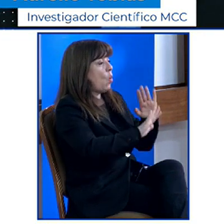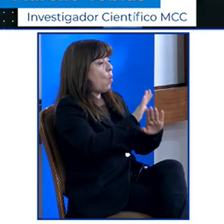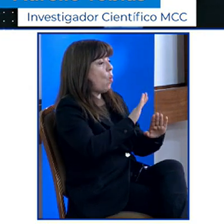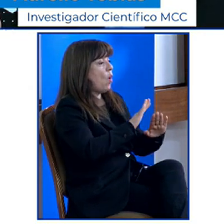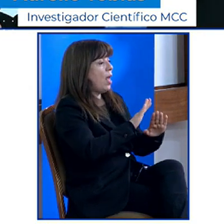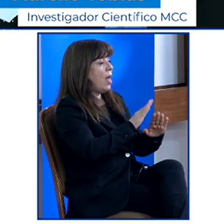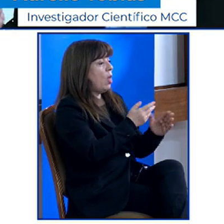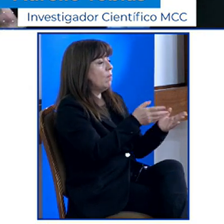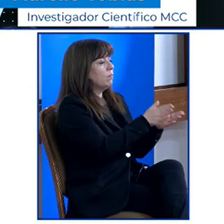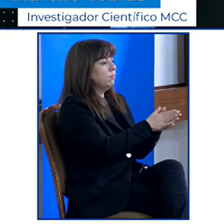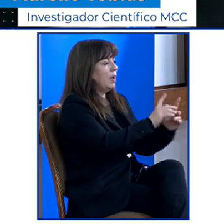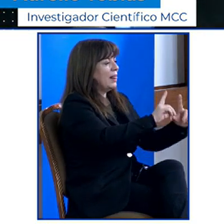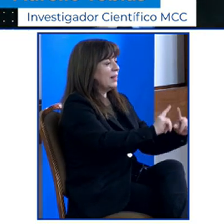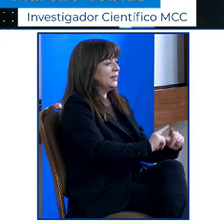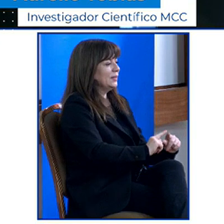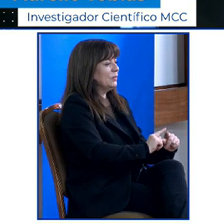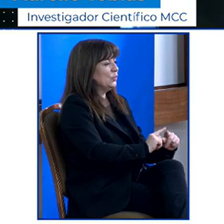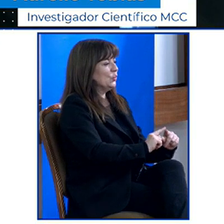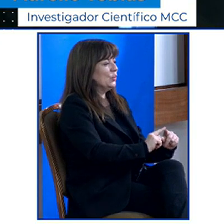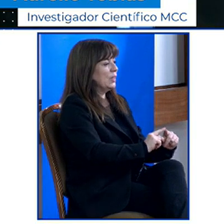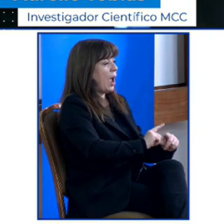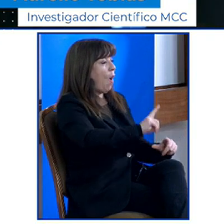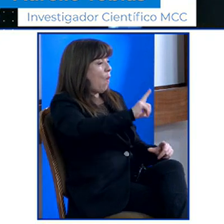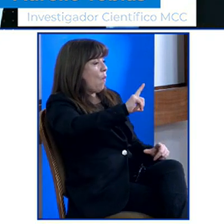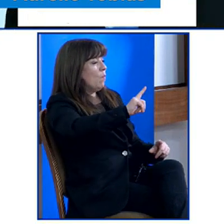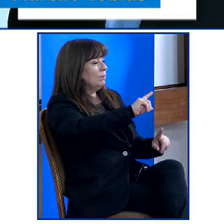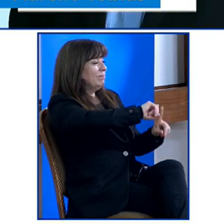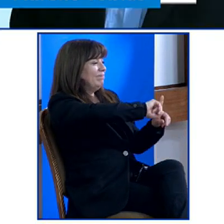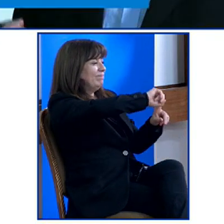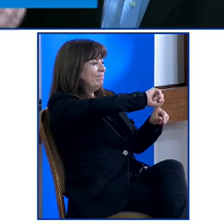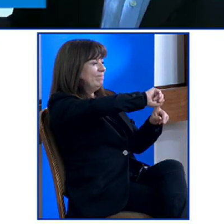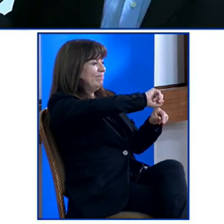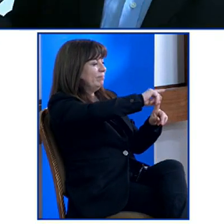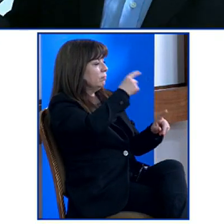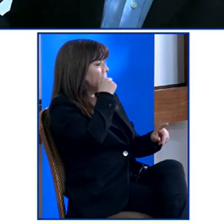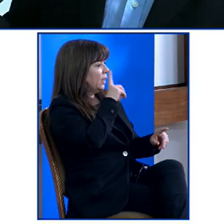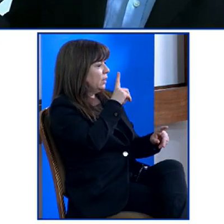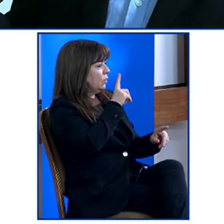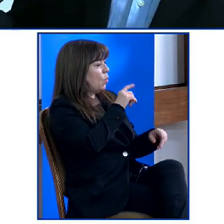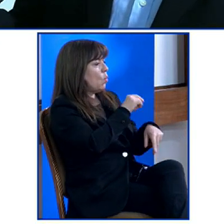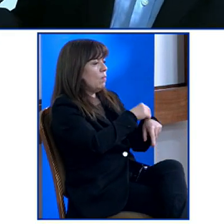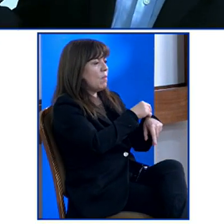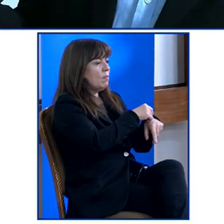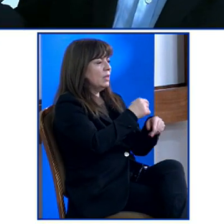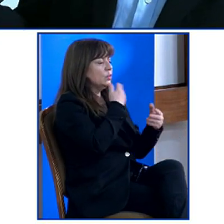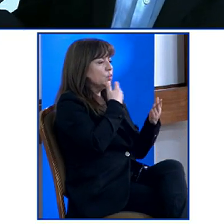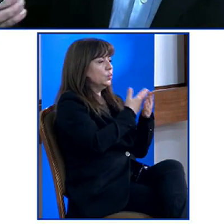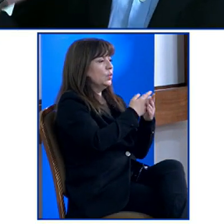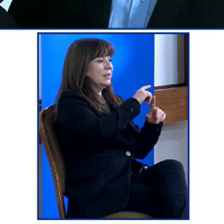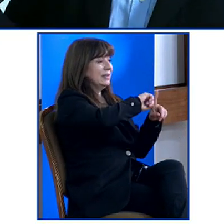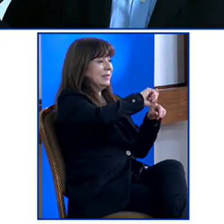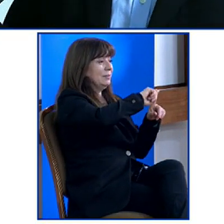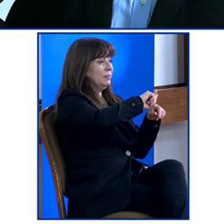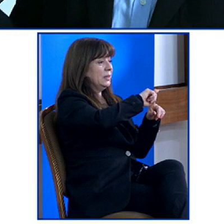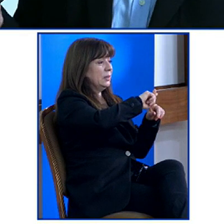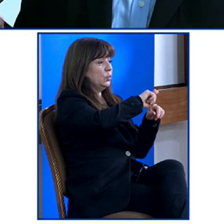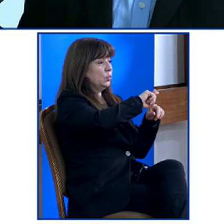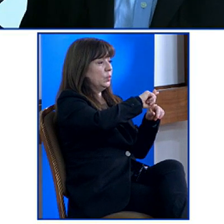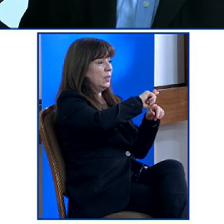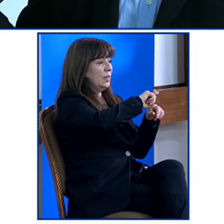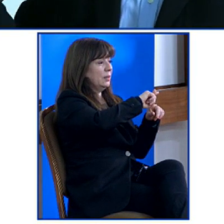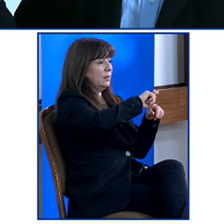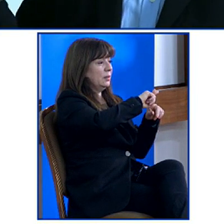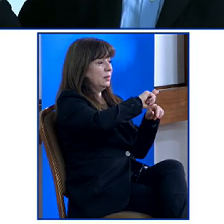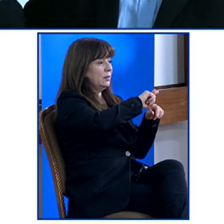mortalidad disminuye conforme aumentan las temperaturas, pero llega un momento que cuando las temperaturas aumentan en exceso,